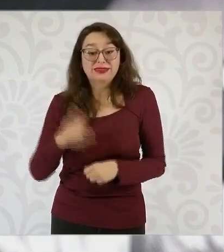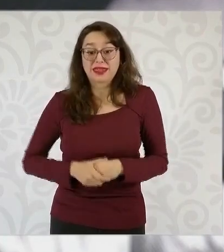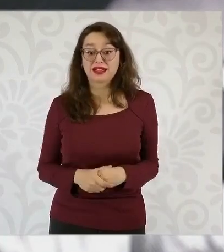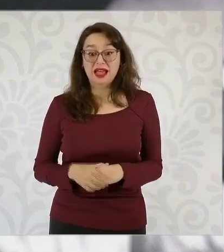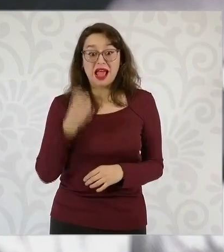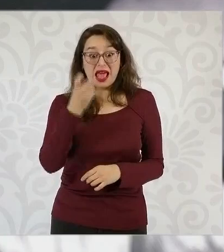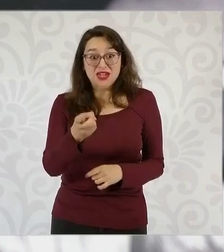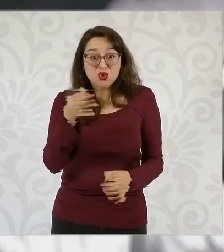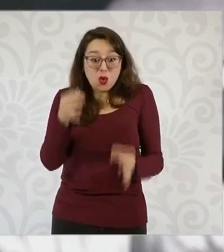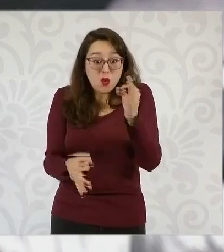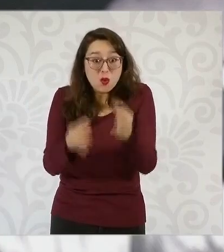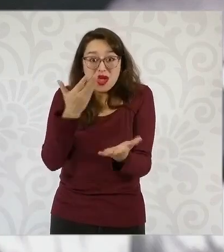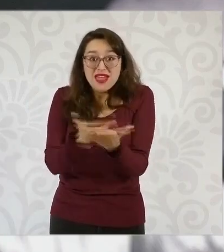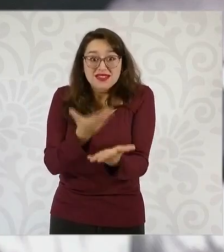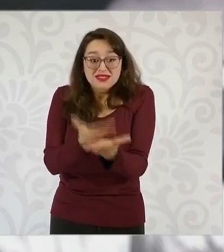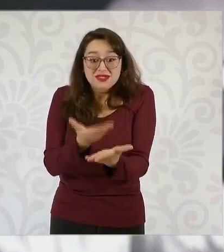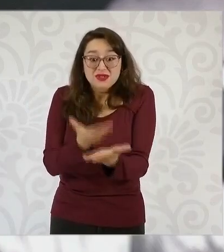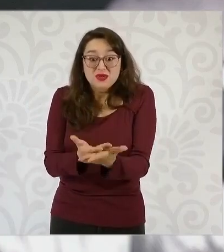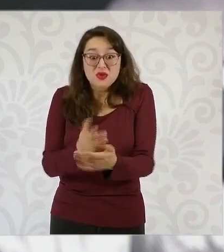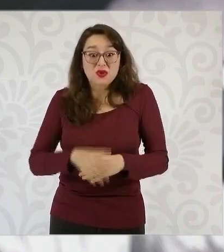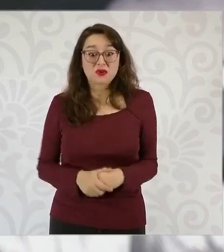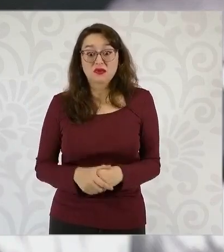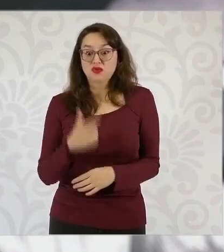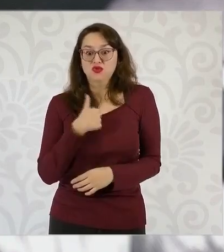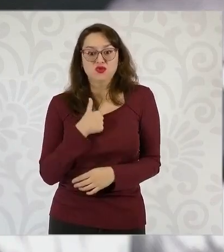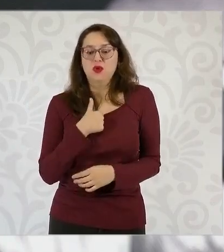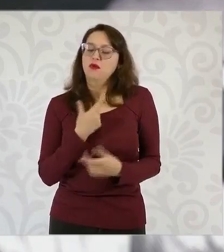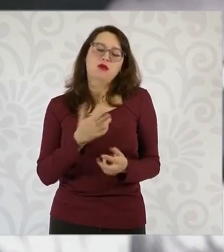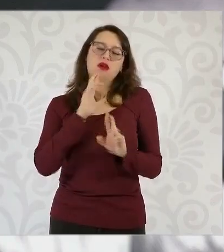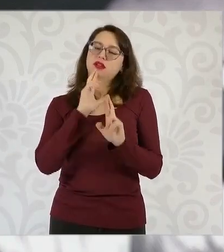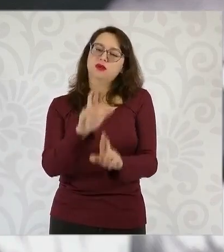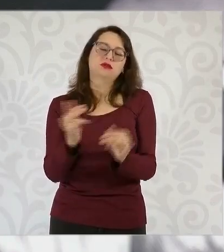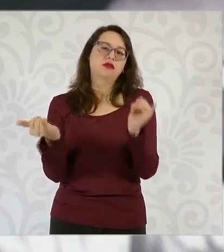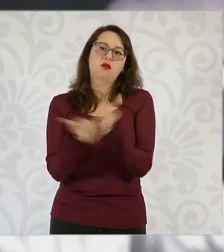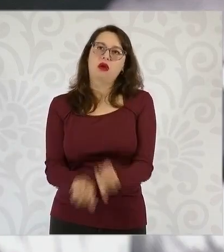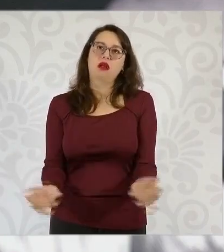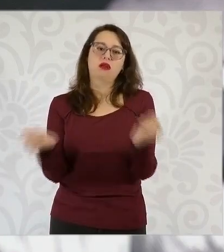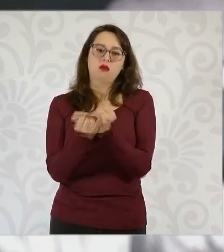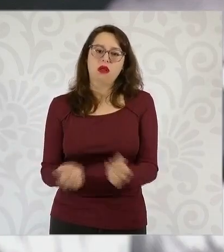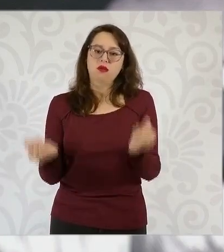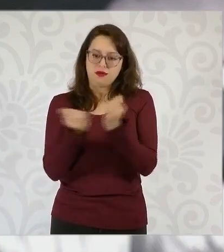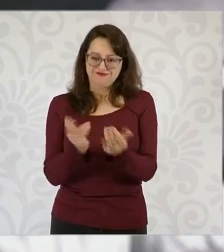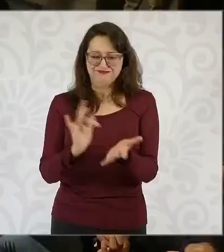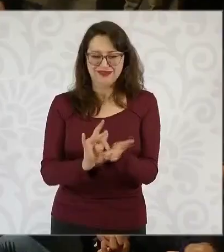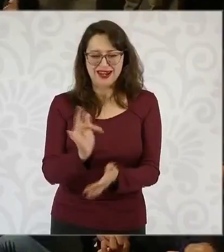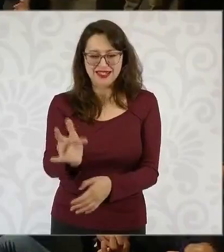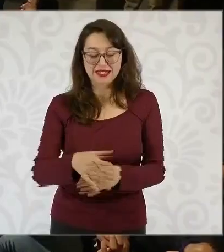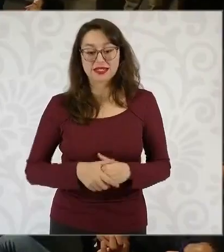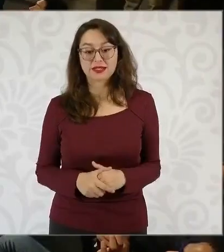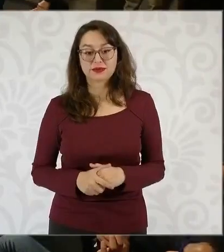que no vale la pena ya seguir abundando porque yo le seguiría respondiendo con toda esta documentación. Yo le agradezco mucho.